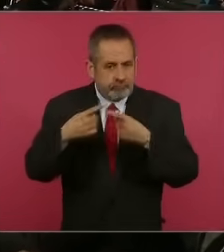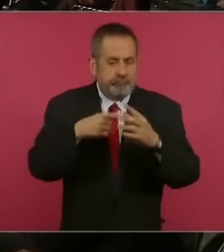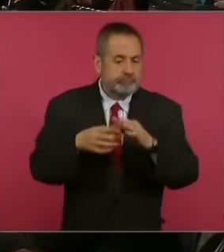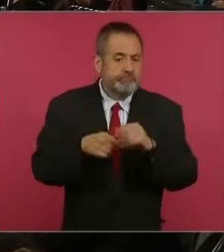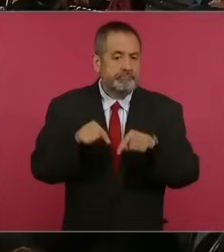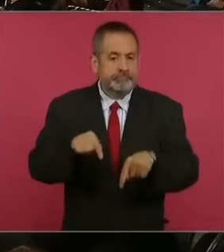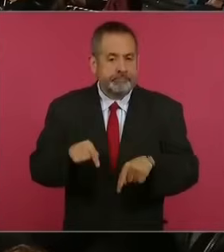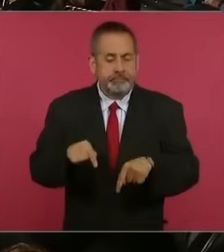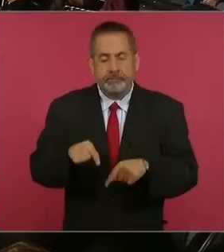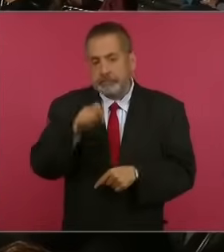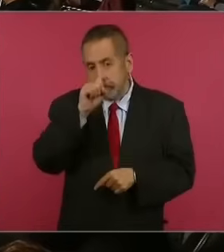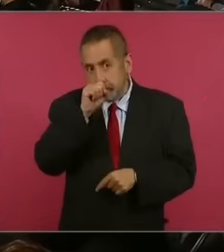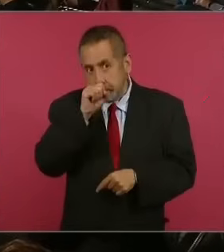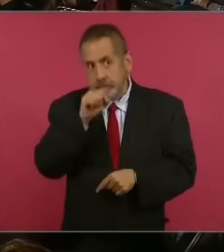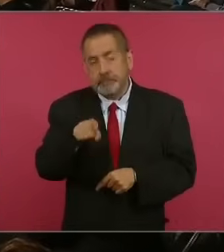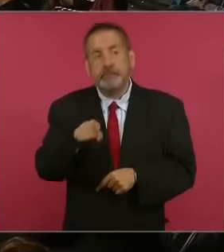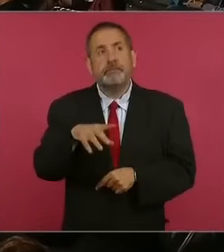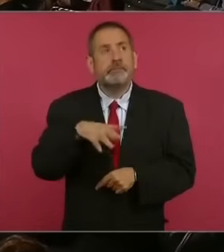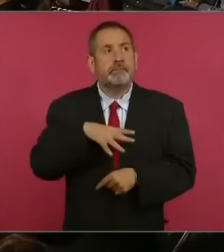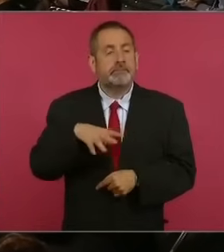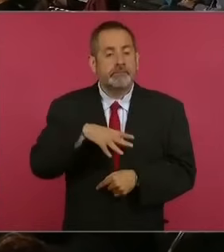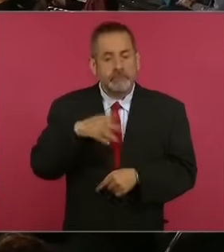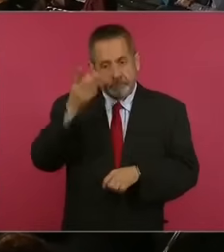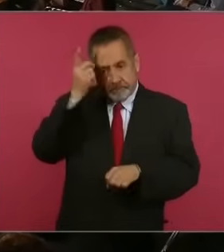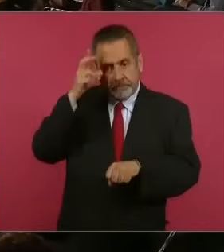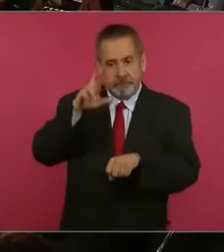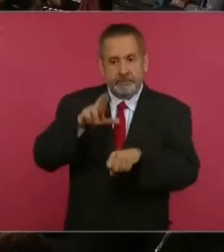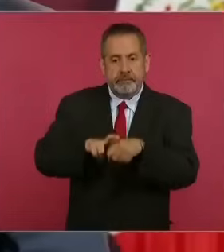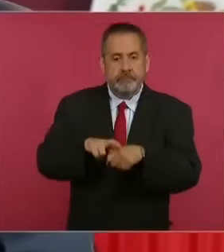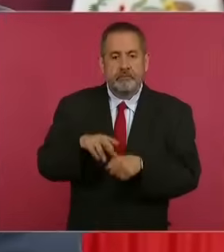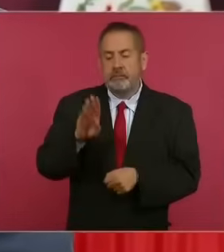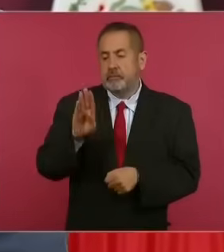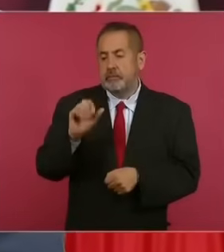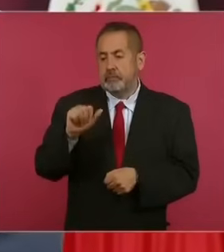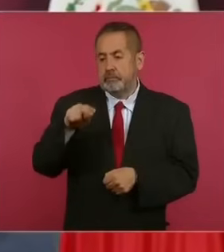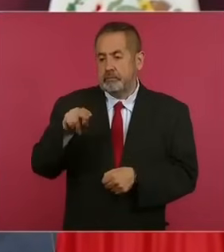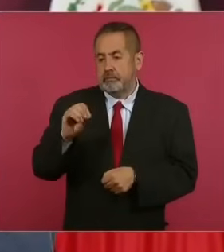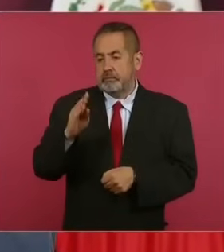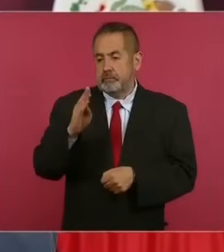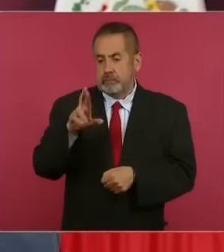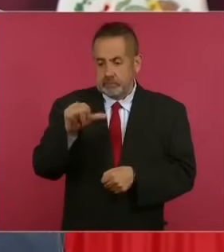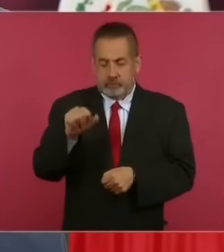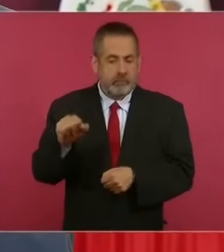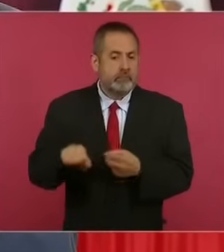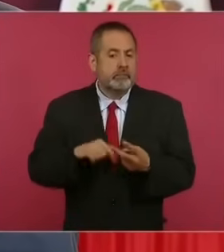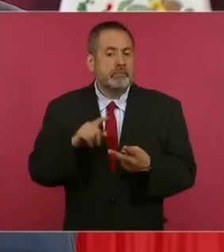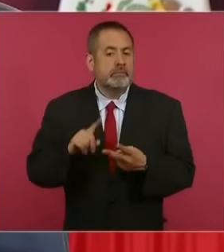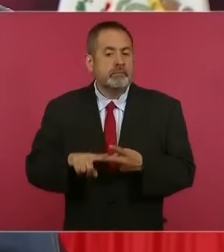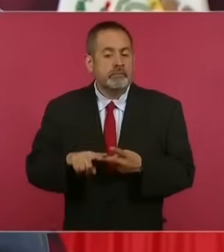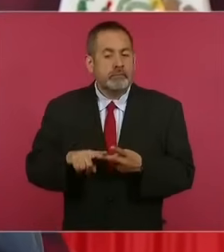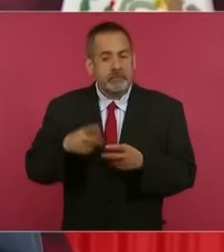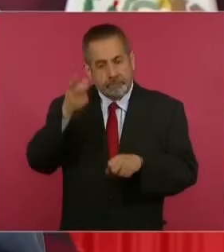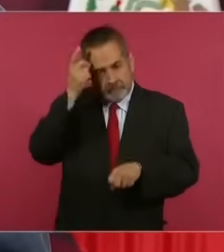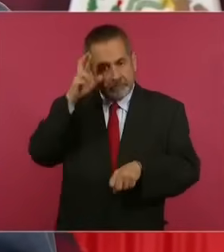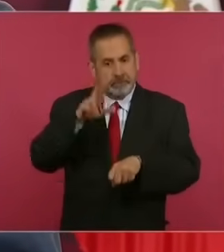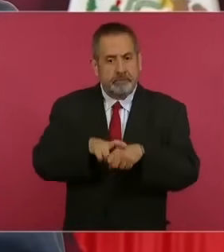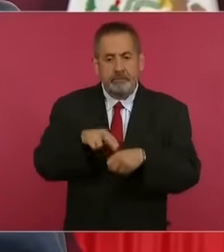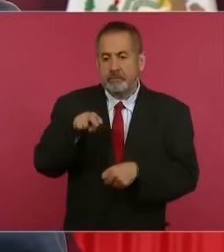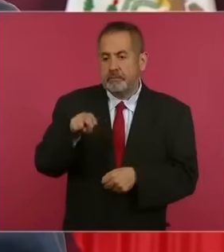Estuvieron también presentes el director de Banobras, el director de